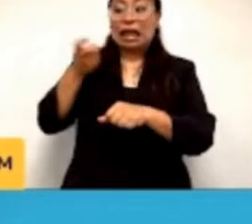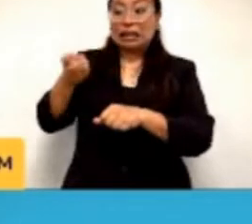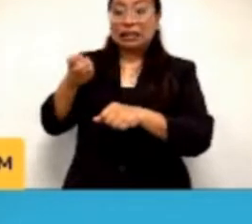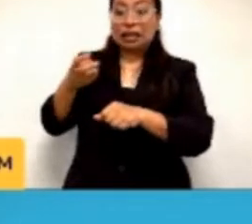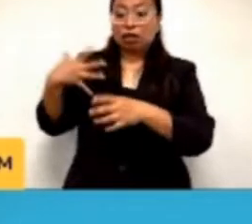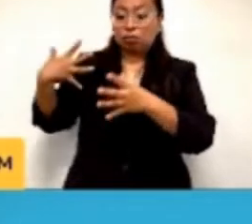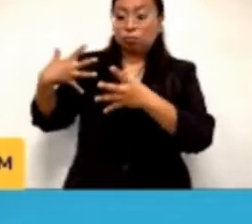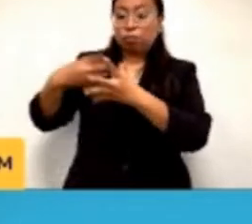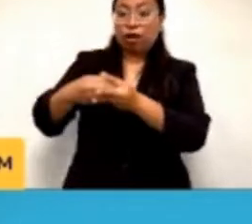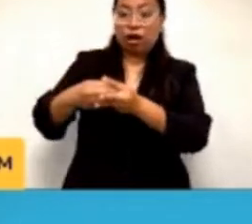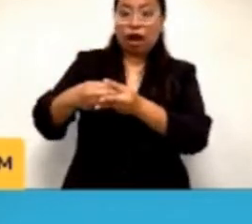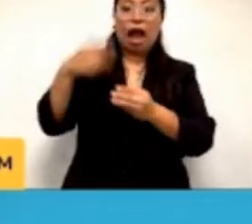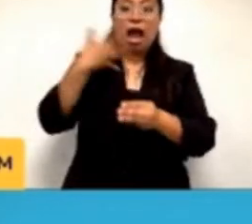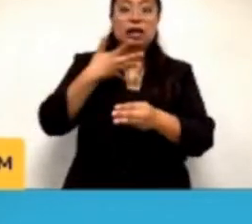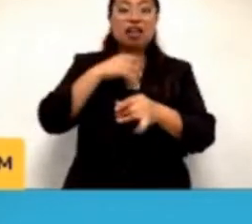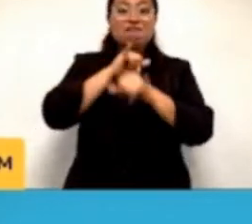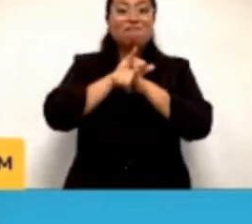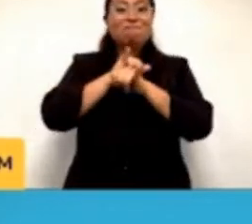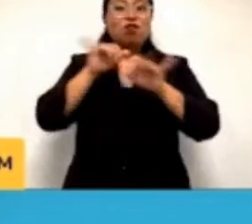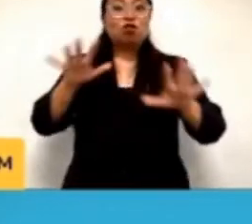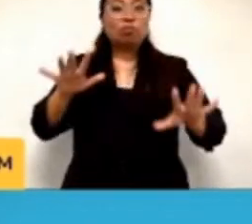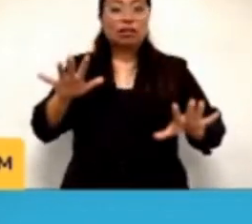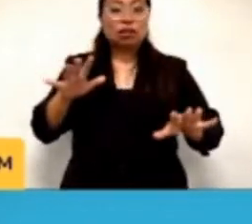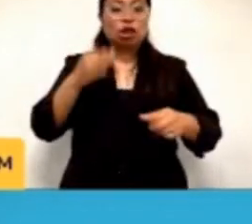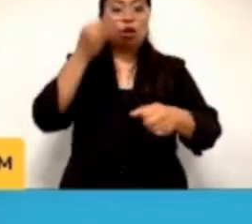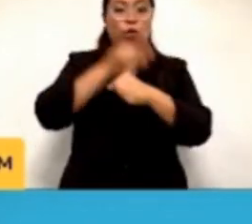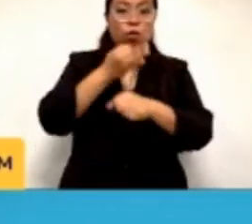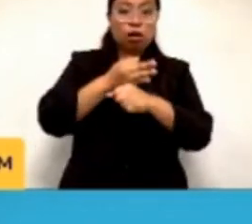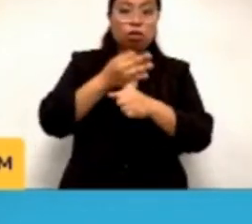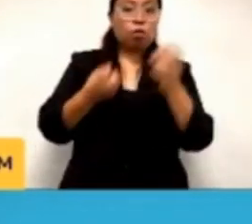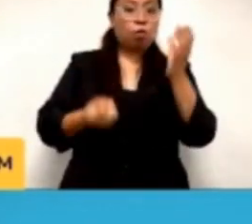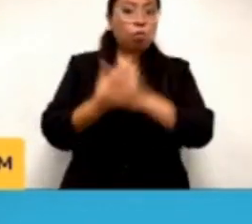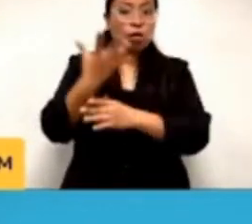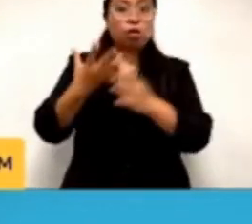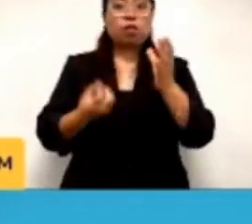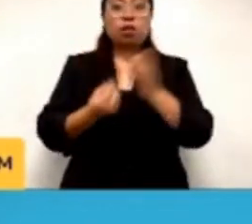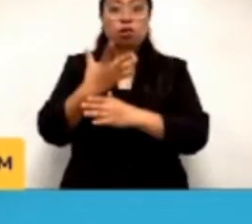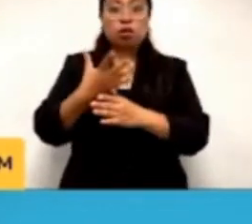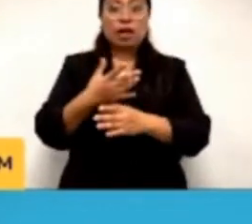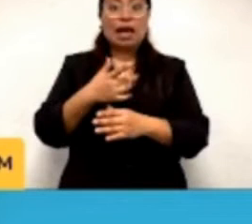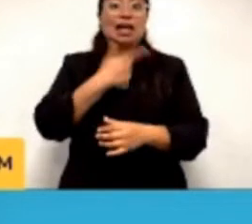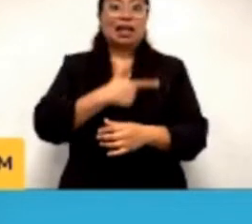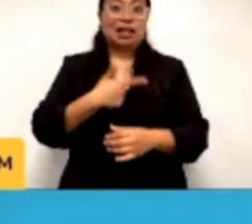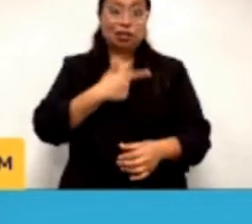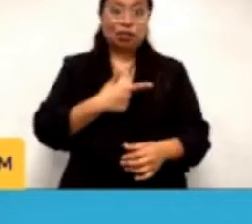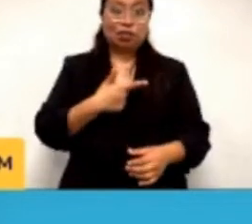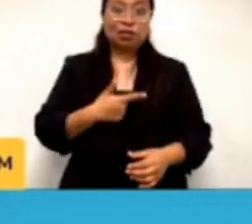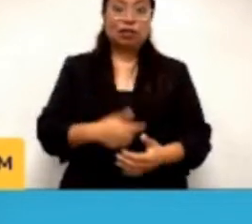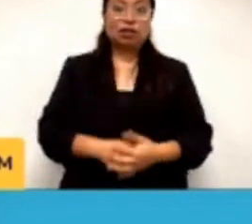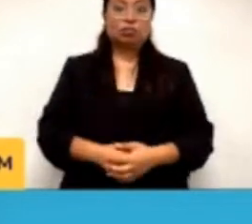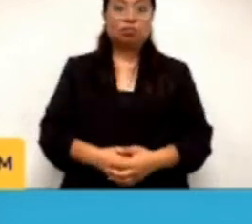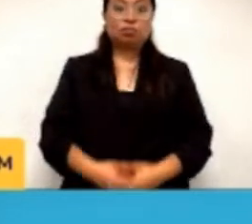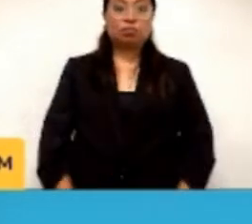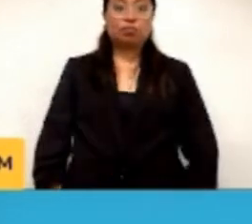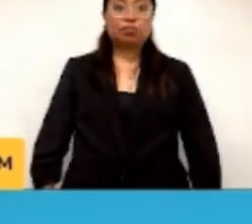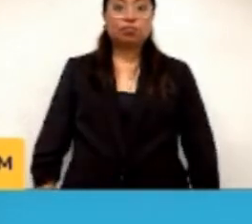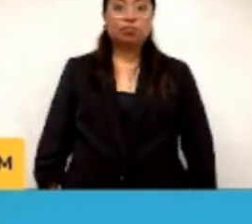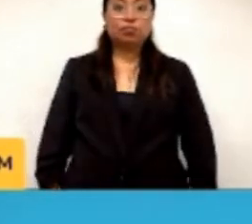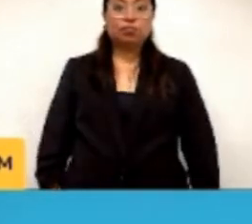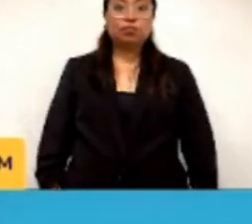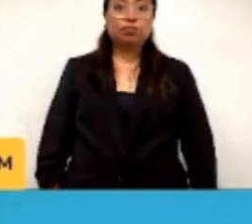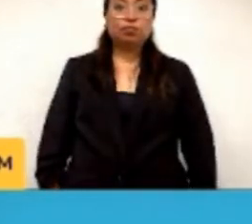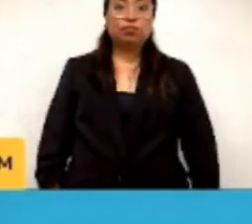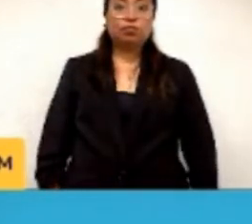manera de mantener informada a tu audiencia sobre cosas que les son relevantes. Entonces, crear un